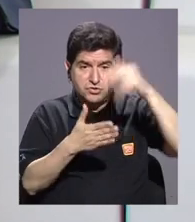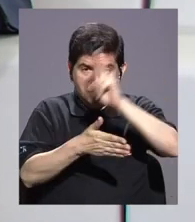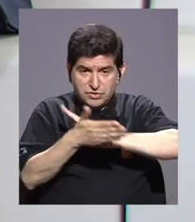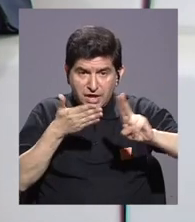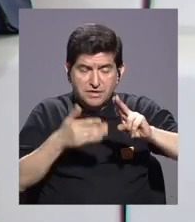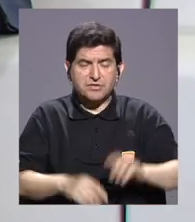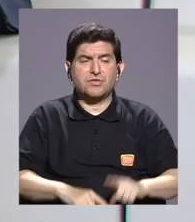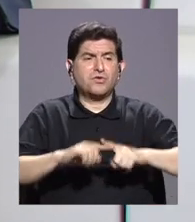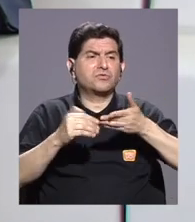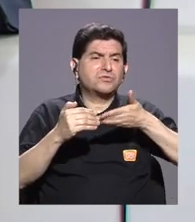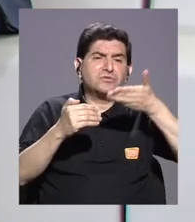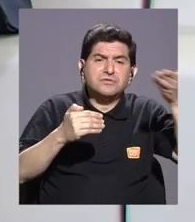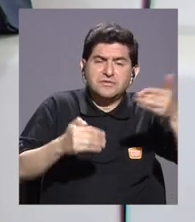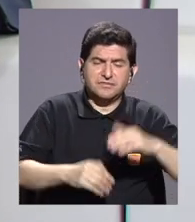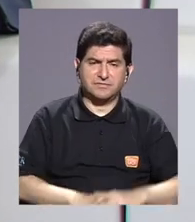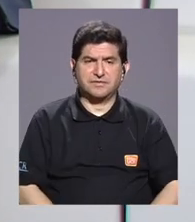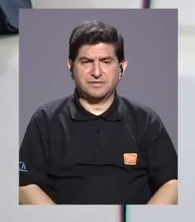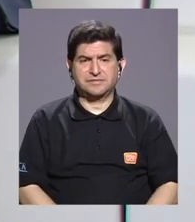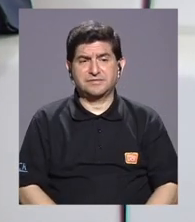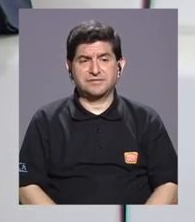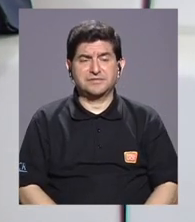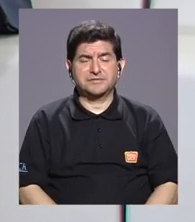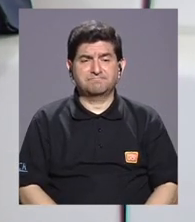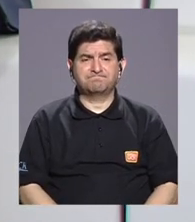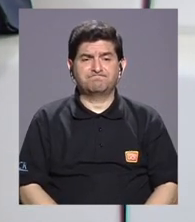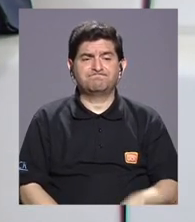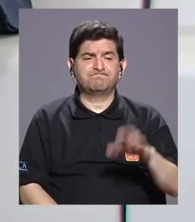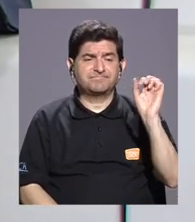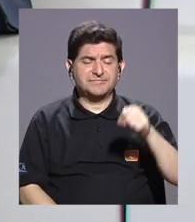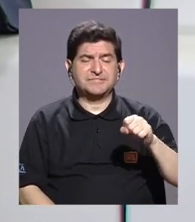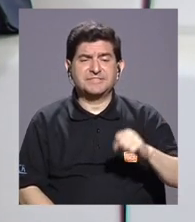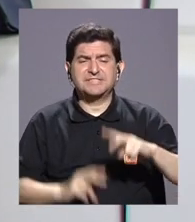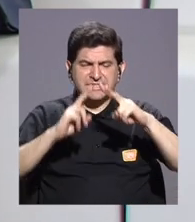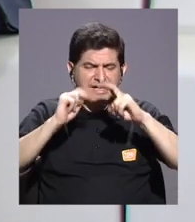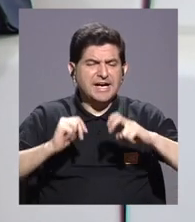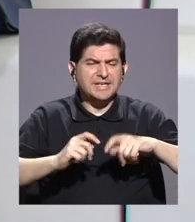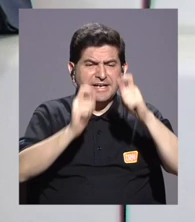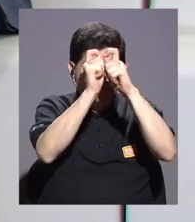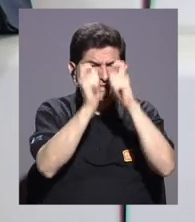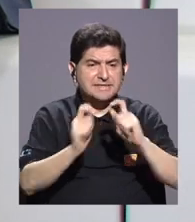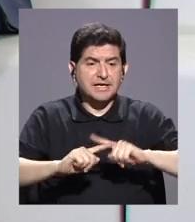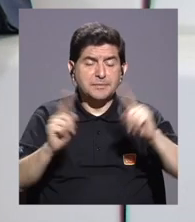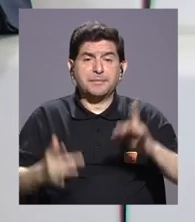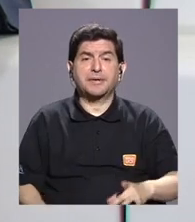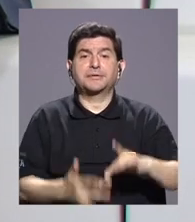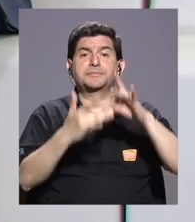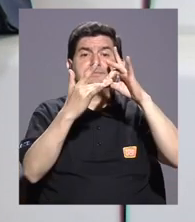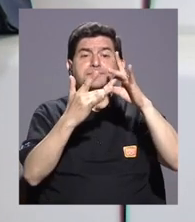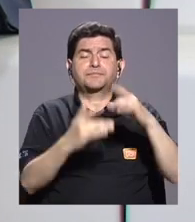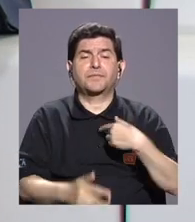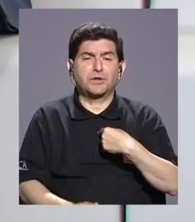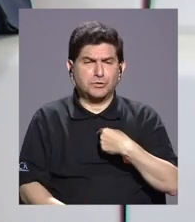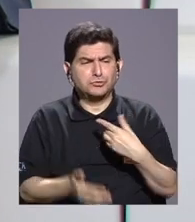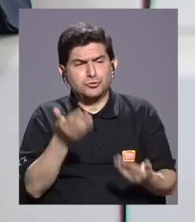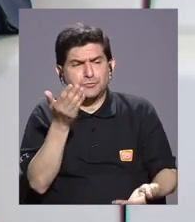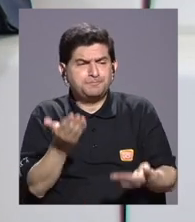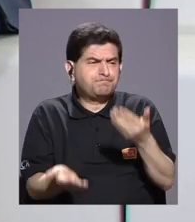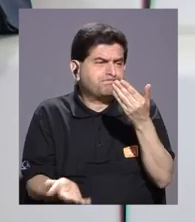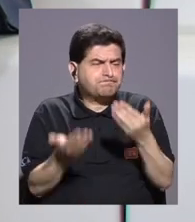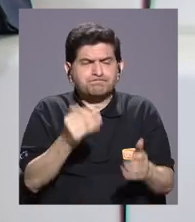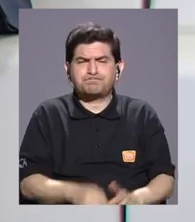hay diversos factores donde tendríamos que verlo con atención, pero sobre todo yo le